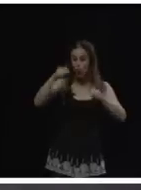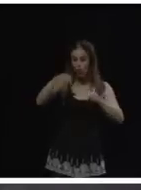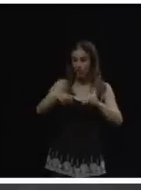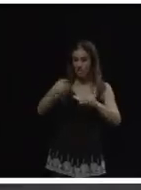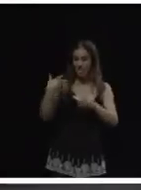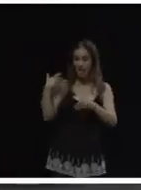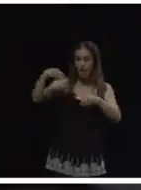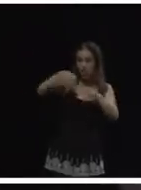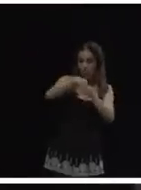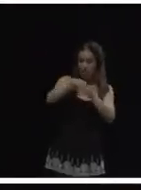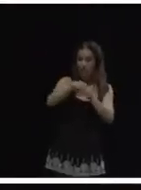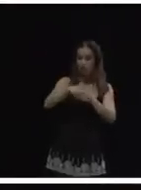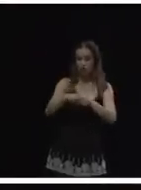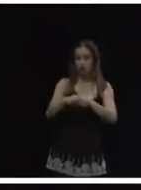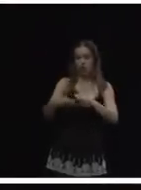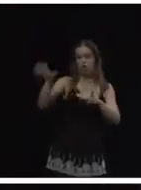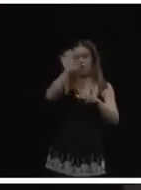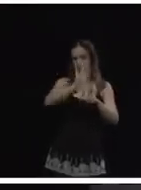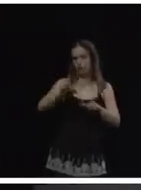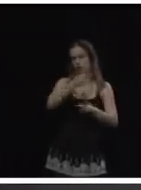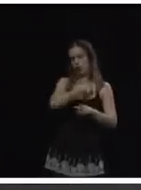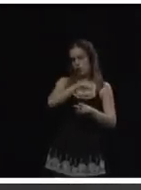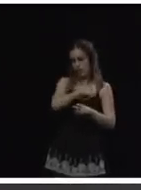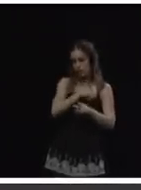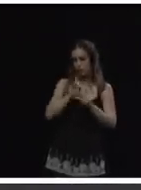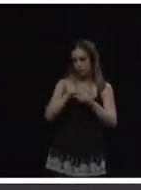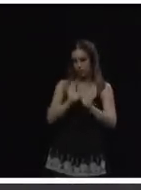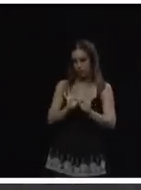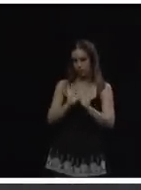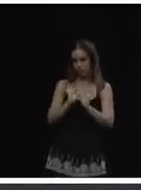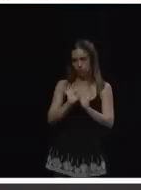forman parte del Estado español.